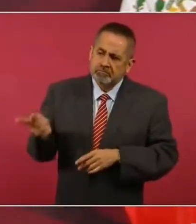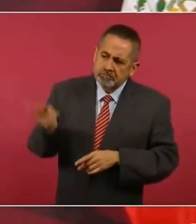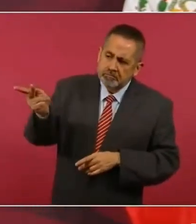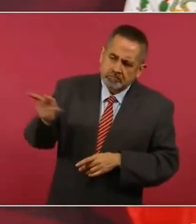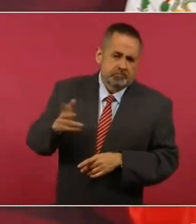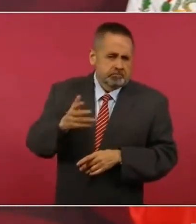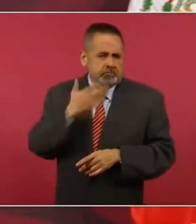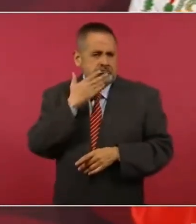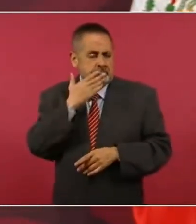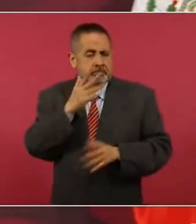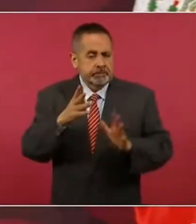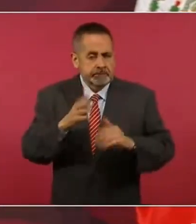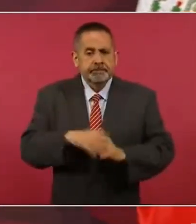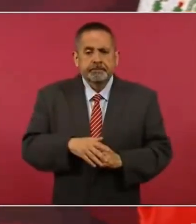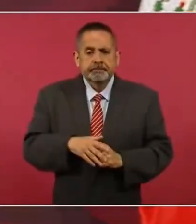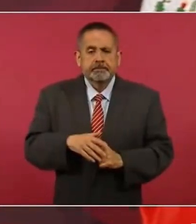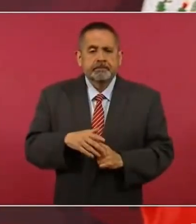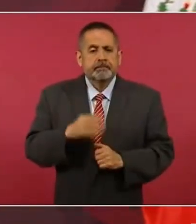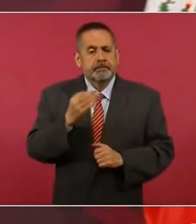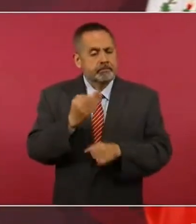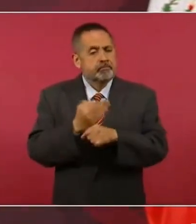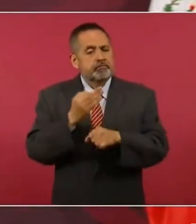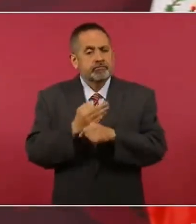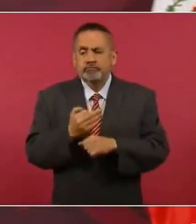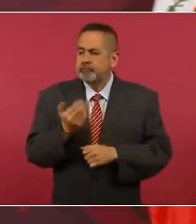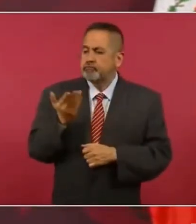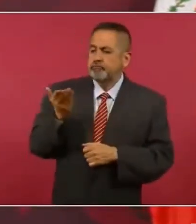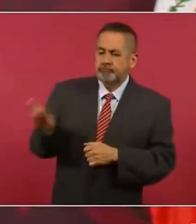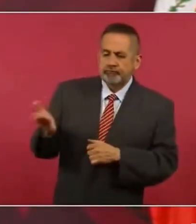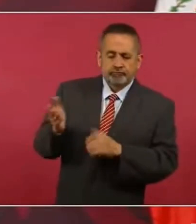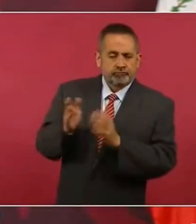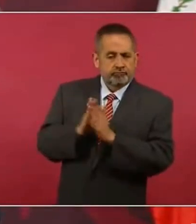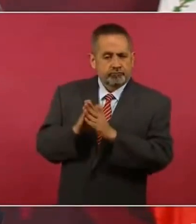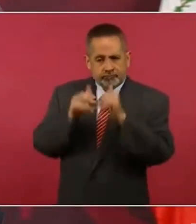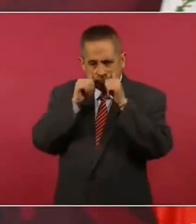metro. Entonces, le vamos a dar la